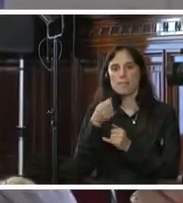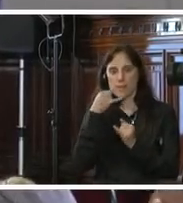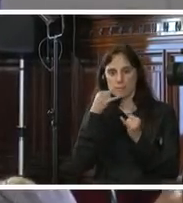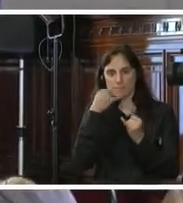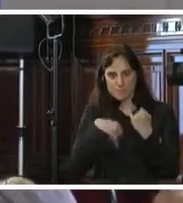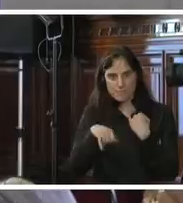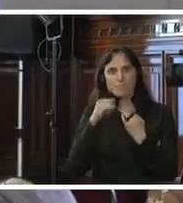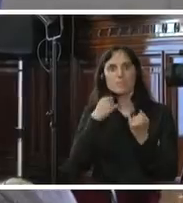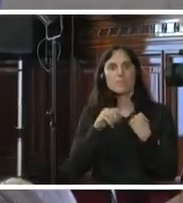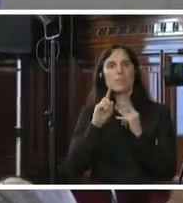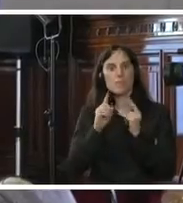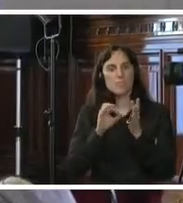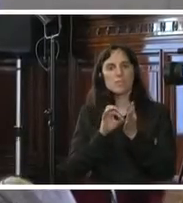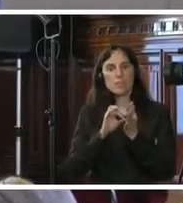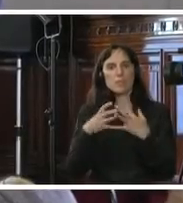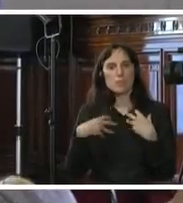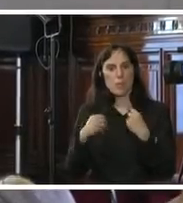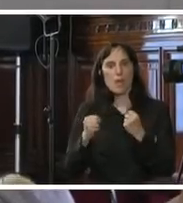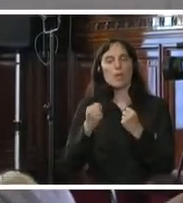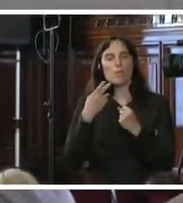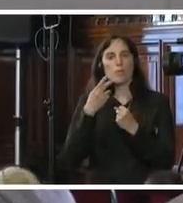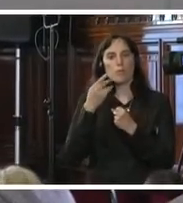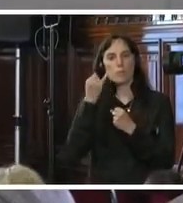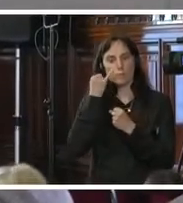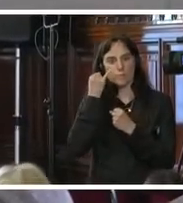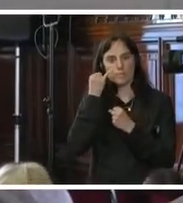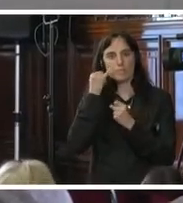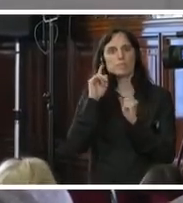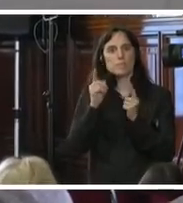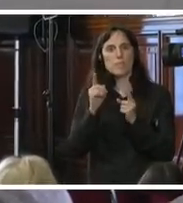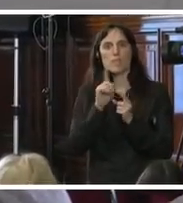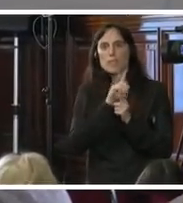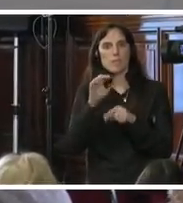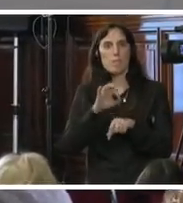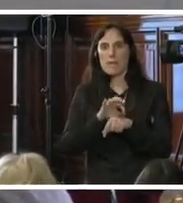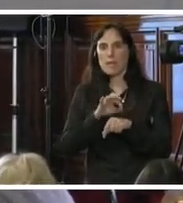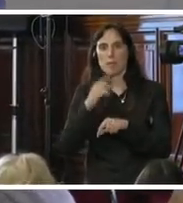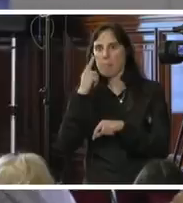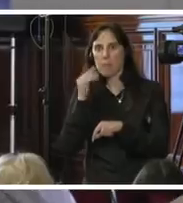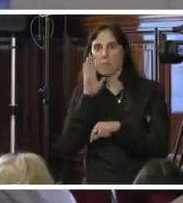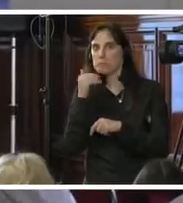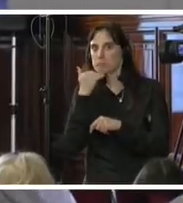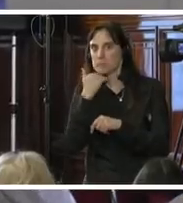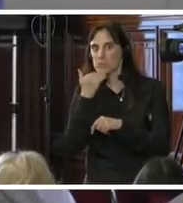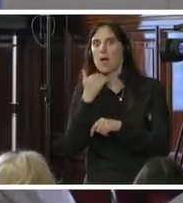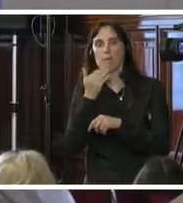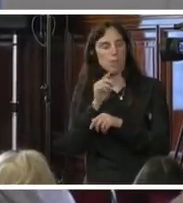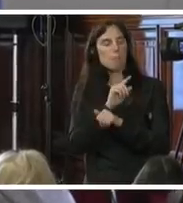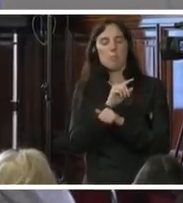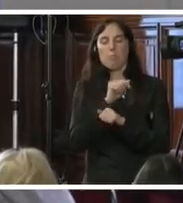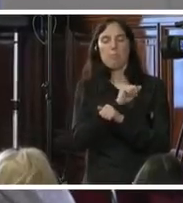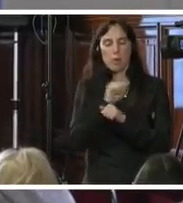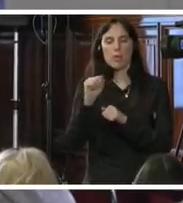asesoramiento y servicios de salud sexual y reproductiva de su médico sin que se enteren los padres, de ninguno de los